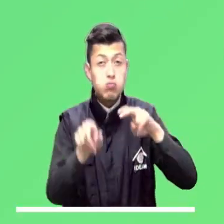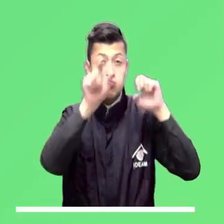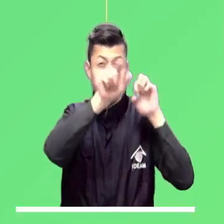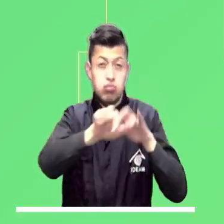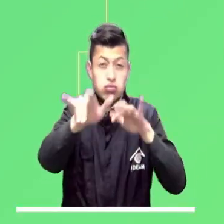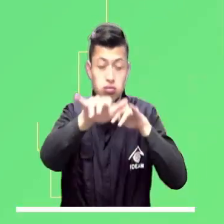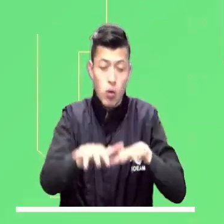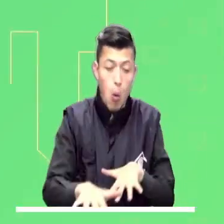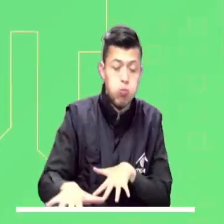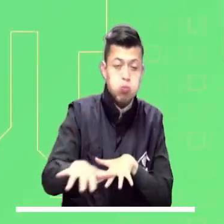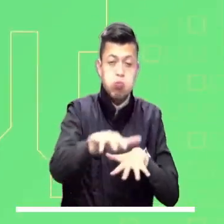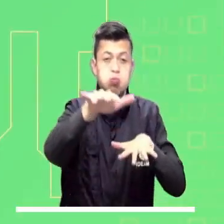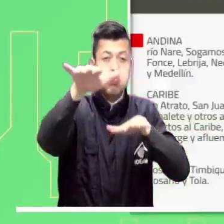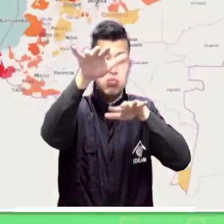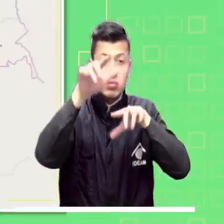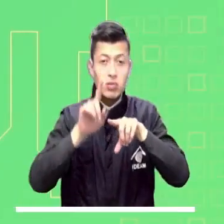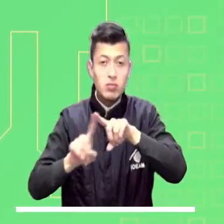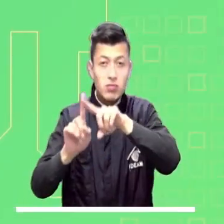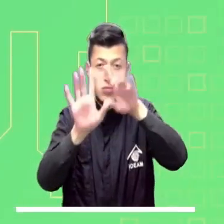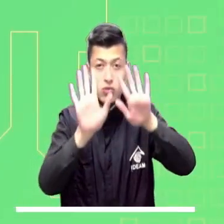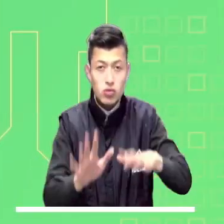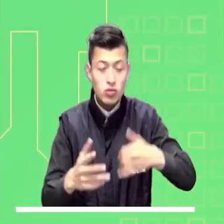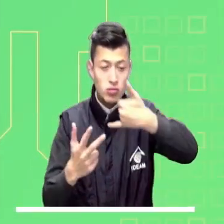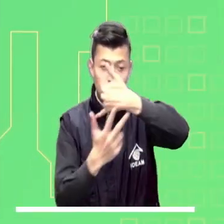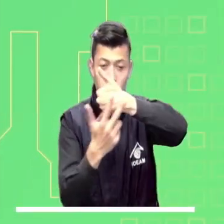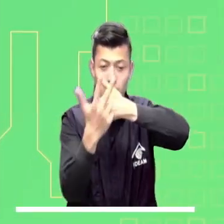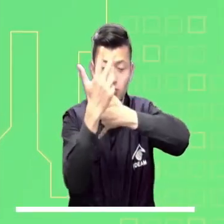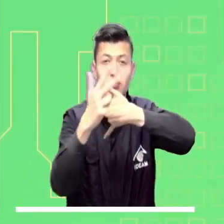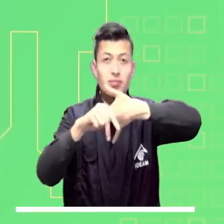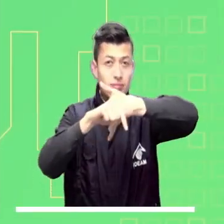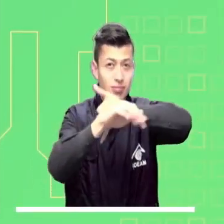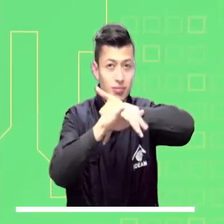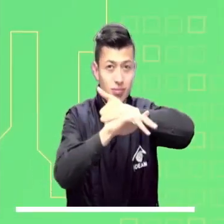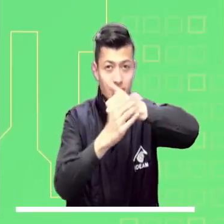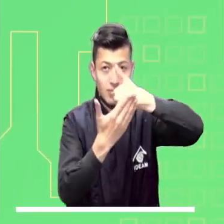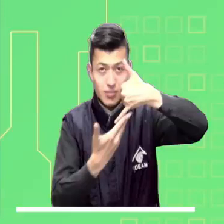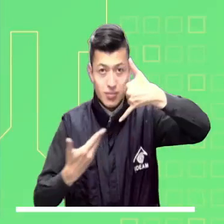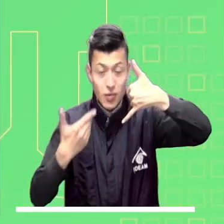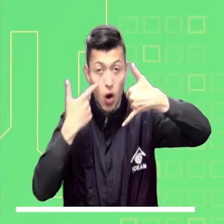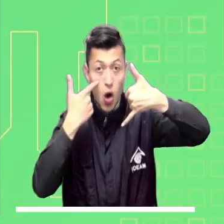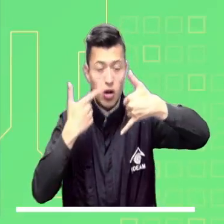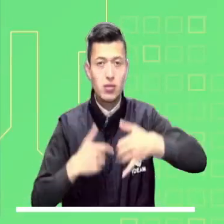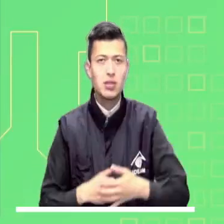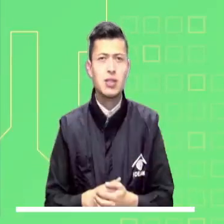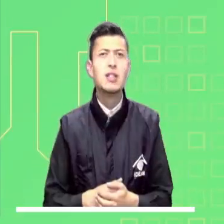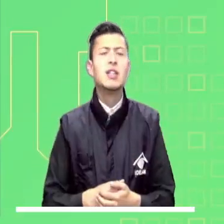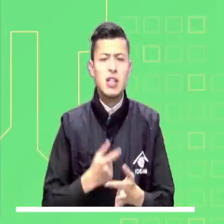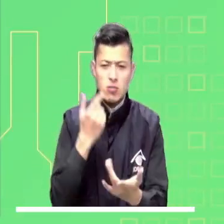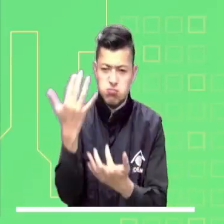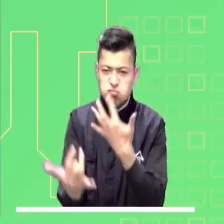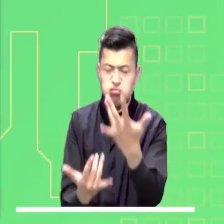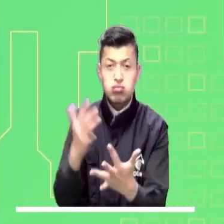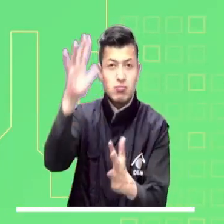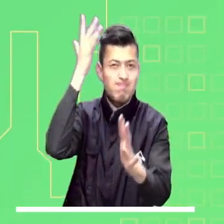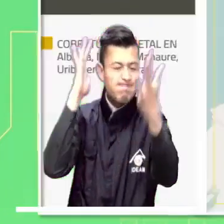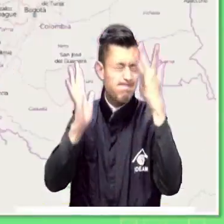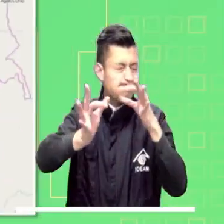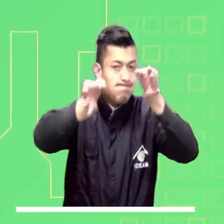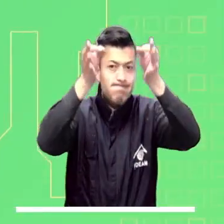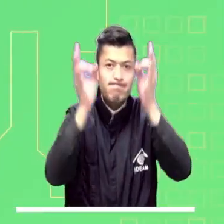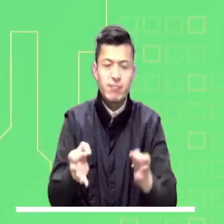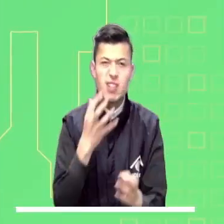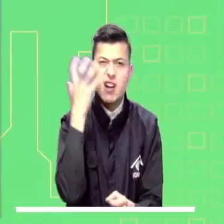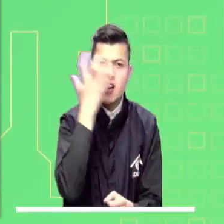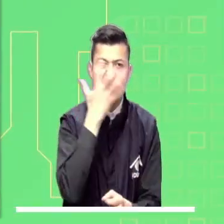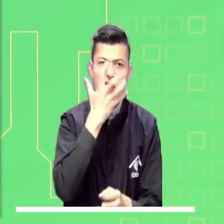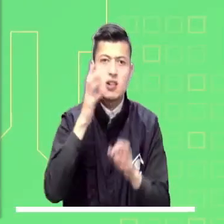nivel nacional. Atentos a posibles crecientes súbitas y altos niveles en ríos y afluentes de las regiones andina, pacífica y amazónica. Son